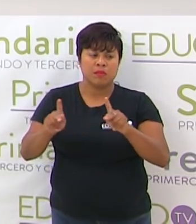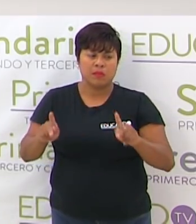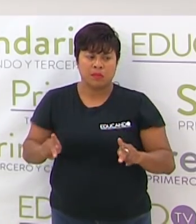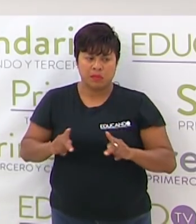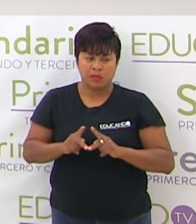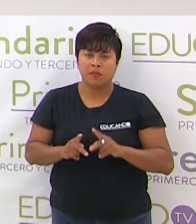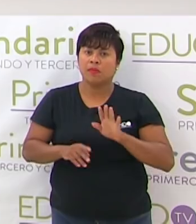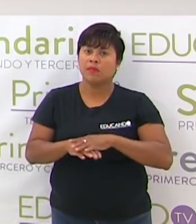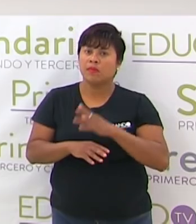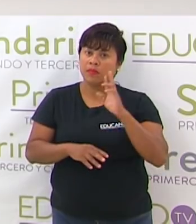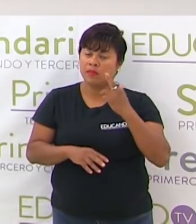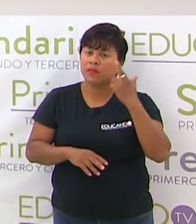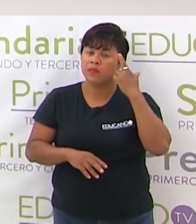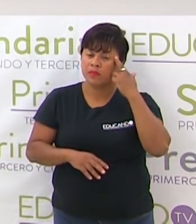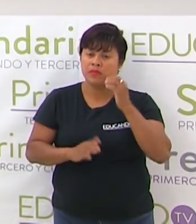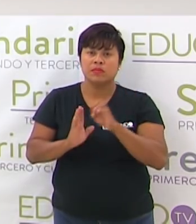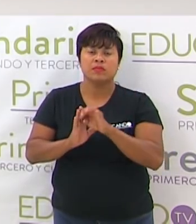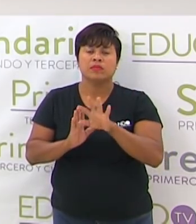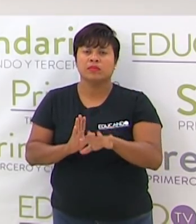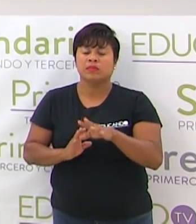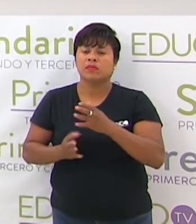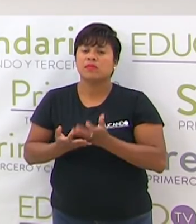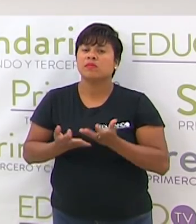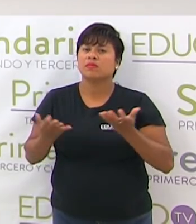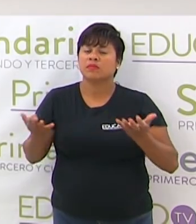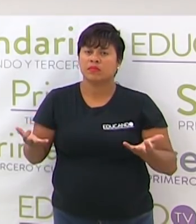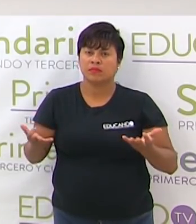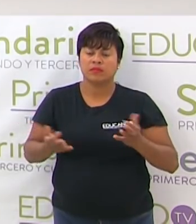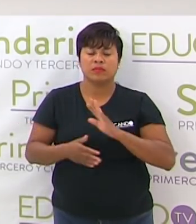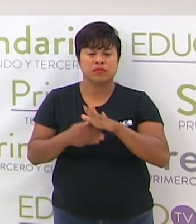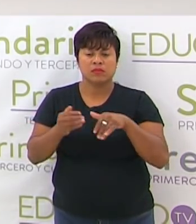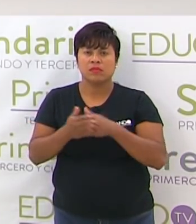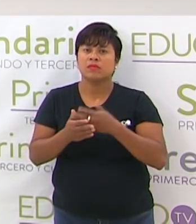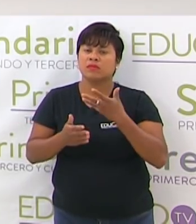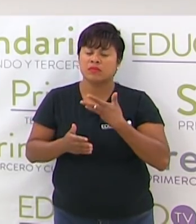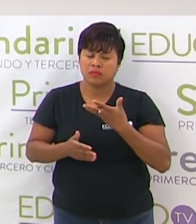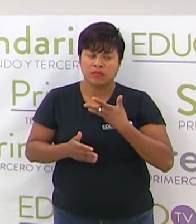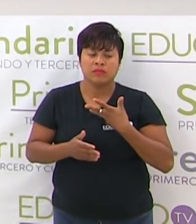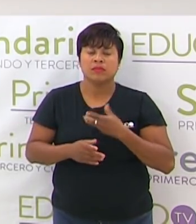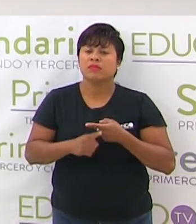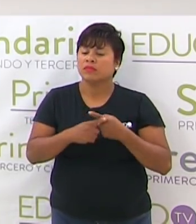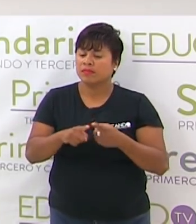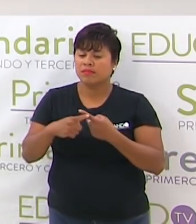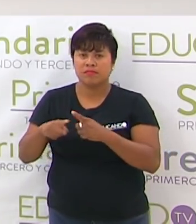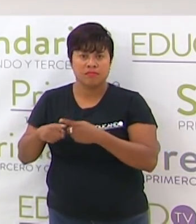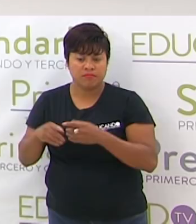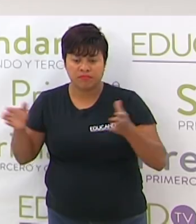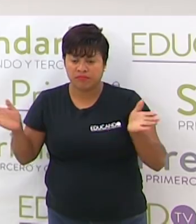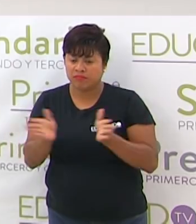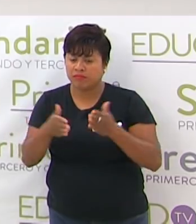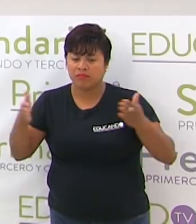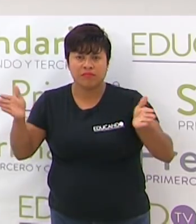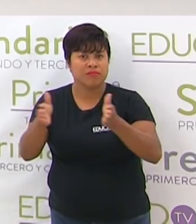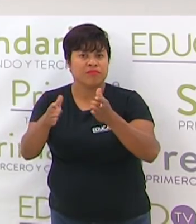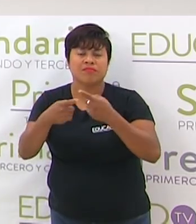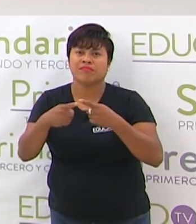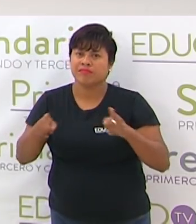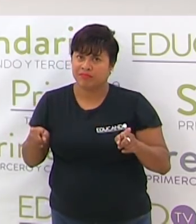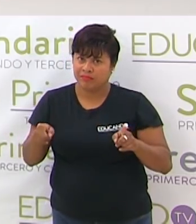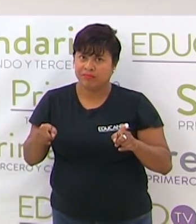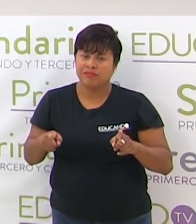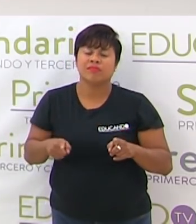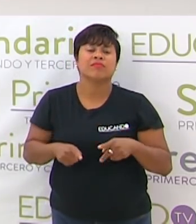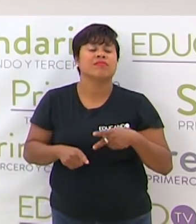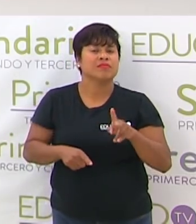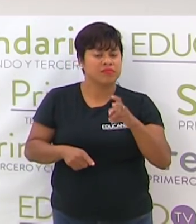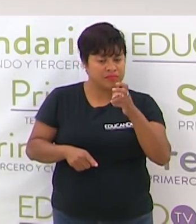perímetro. Porque recuerda que, por ejemplo, los terrenos, todos tienen formas diferentes, irregulares, pero aún